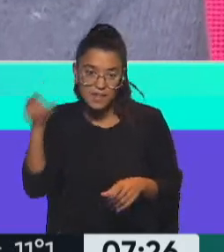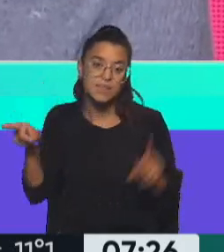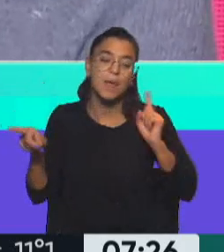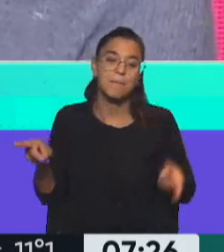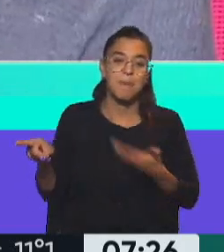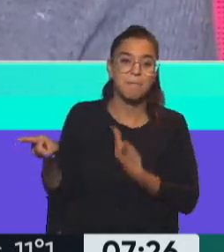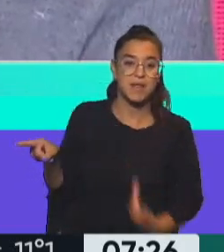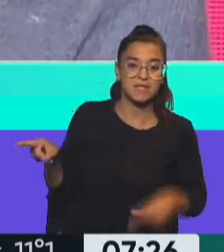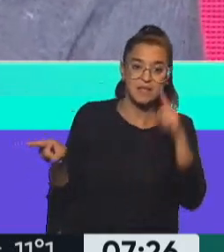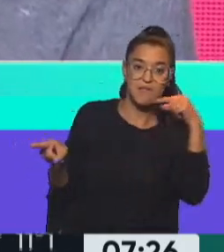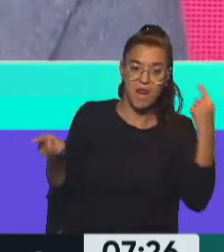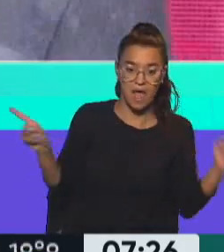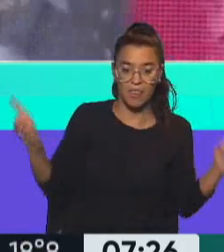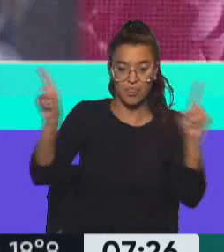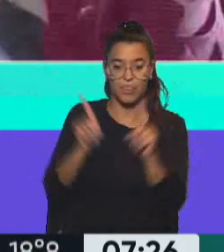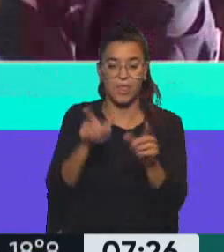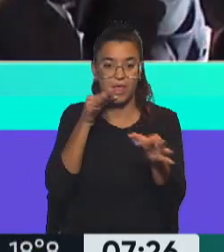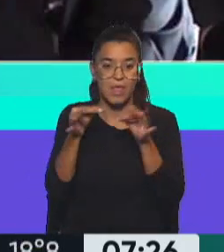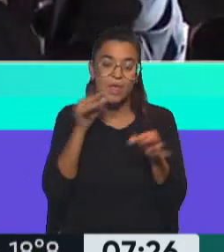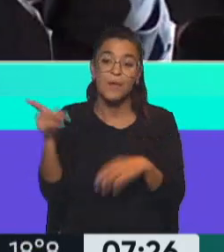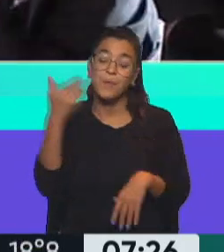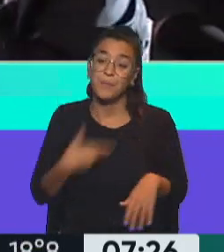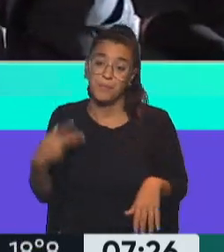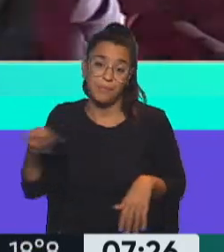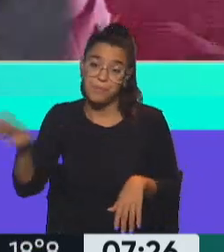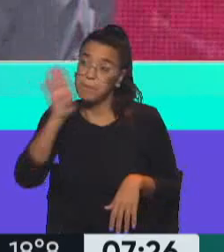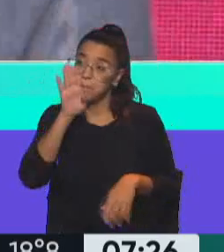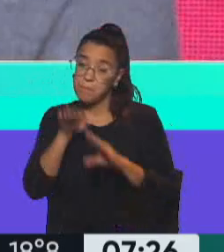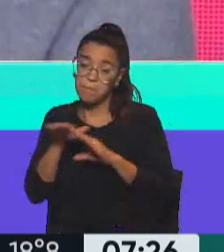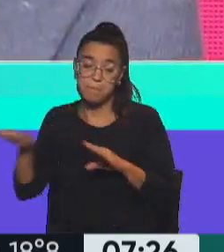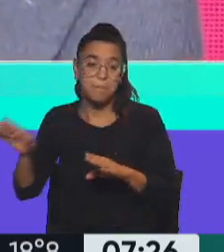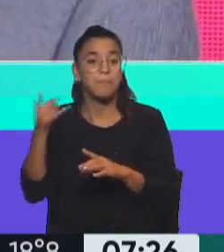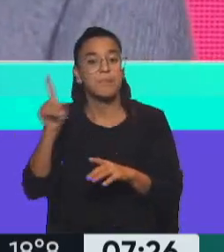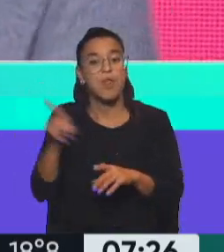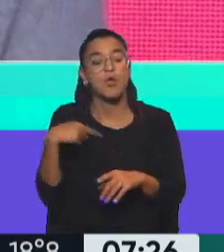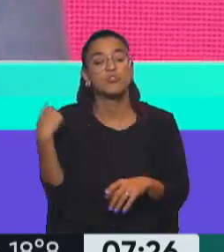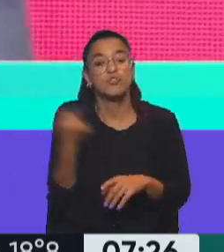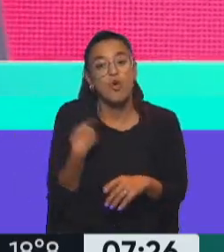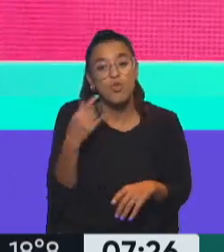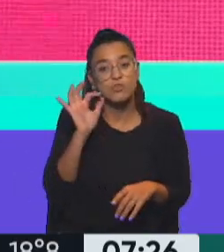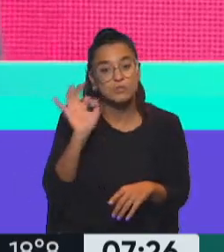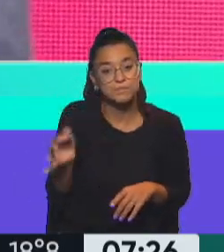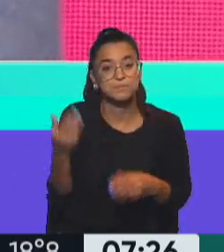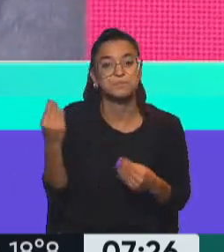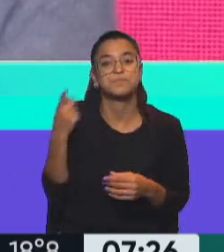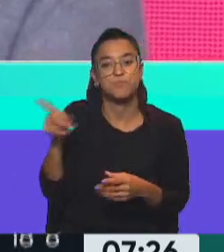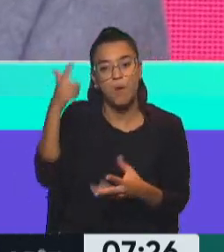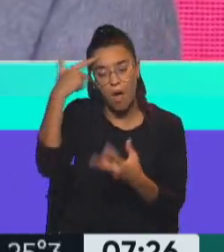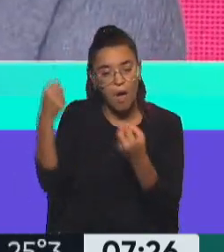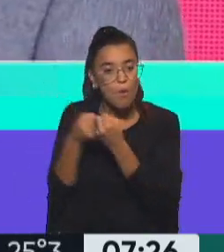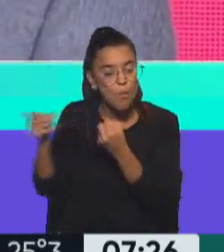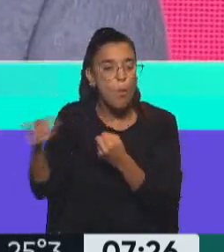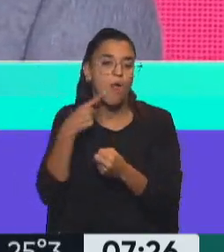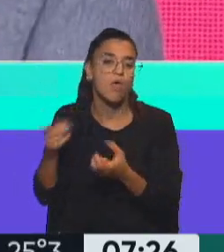el presidente Alberto Fernández. La vicepresidenta se mantiene en silencio, pero bueno, todos interpretan que está de acuerdo con